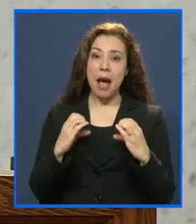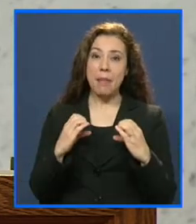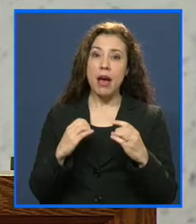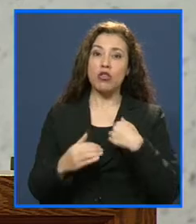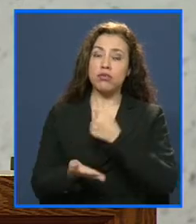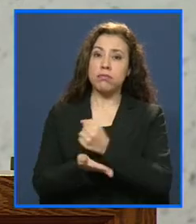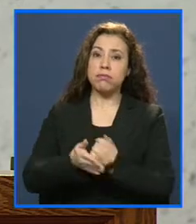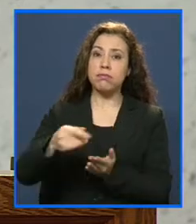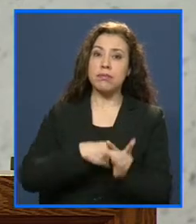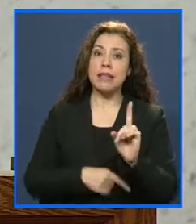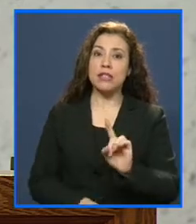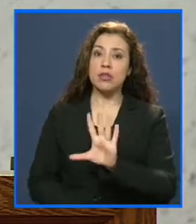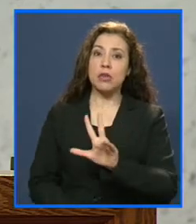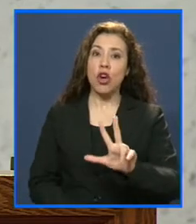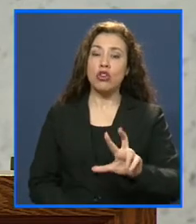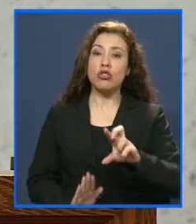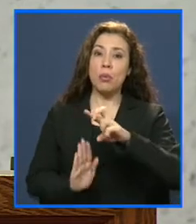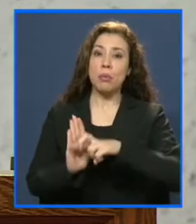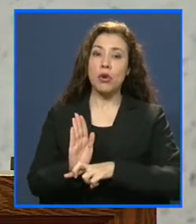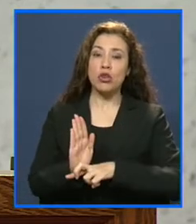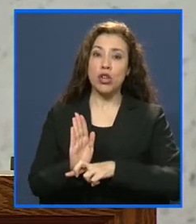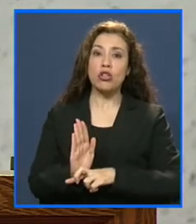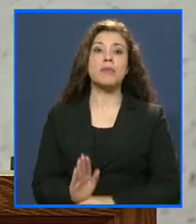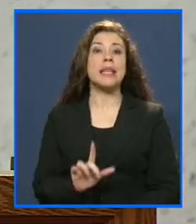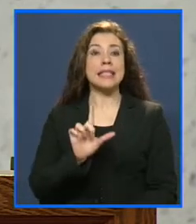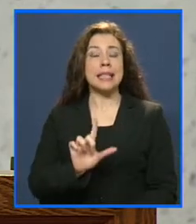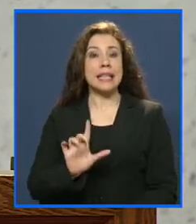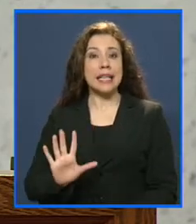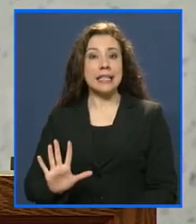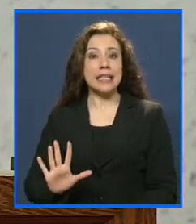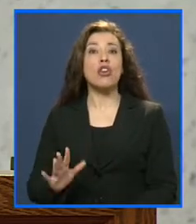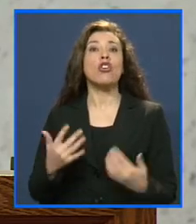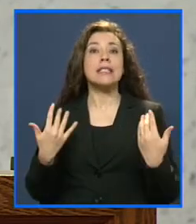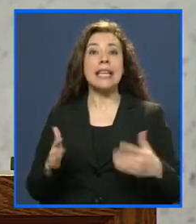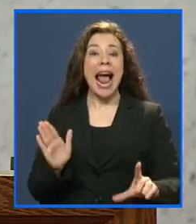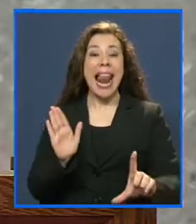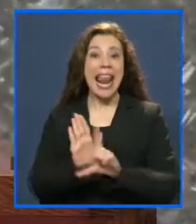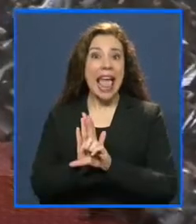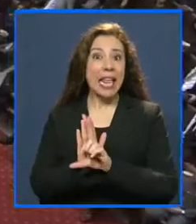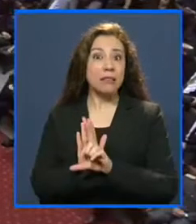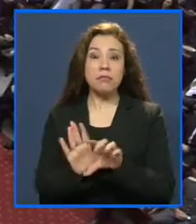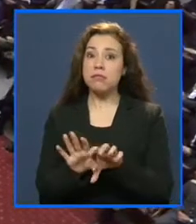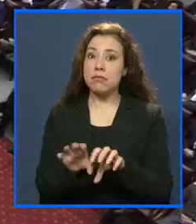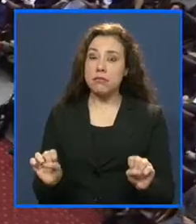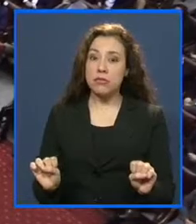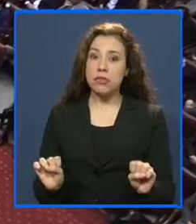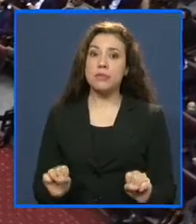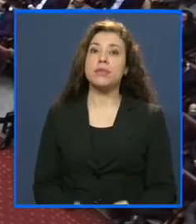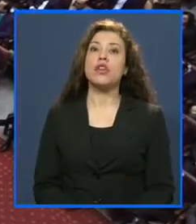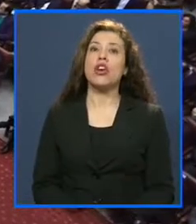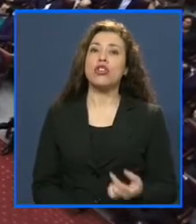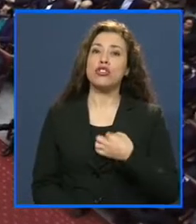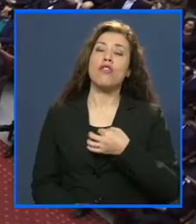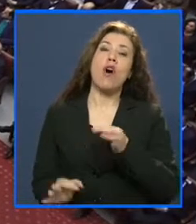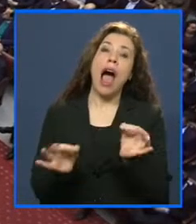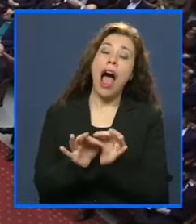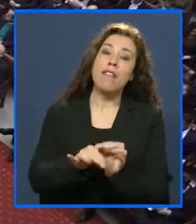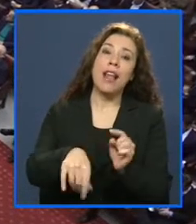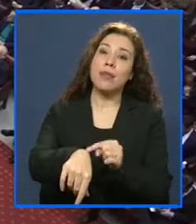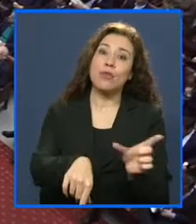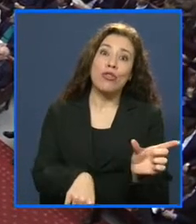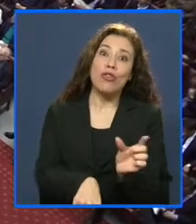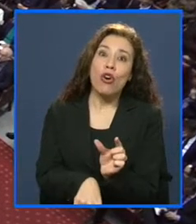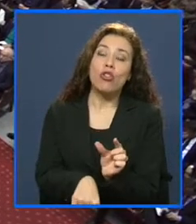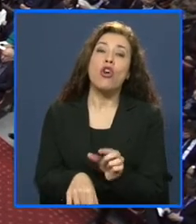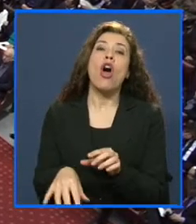despachado 158 proyectos de los cuales 75 son leyes actualmente me referiré por razones de tiempo a aquellos